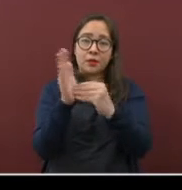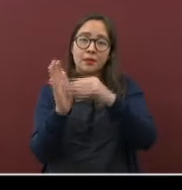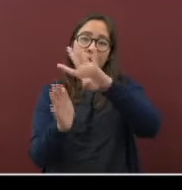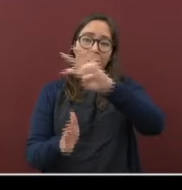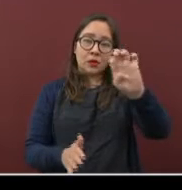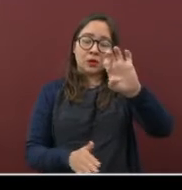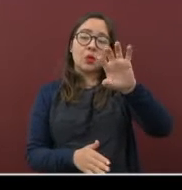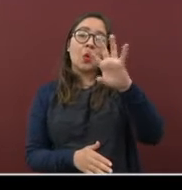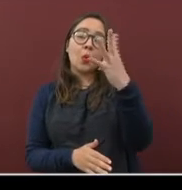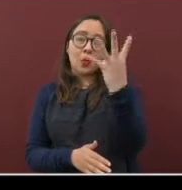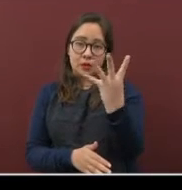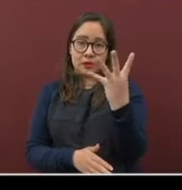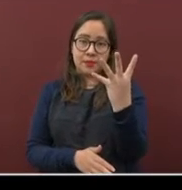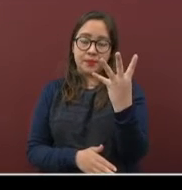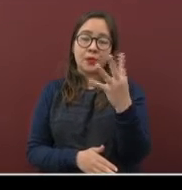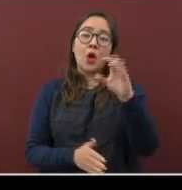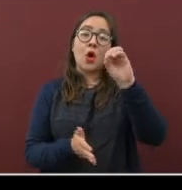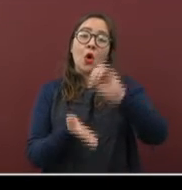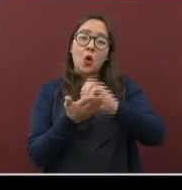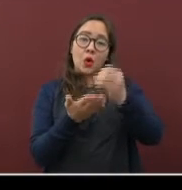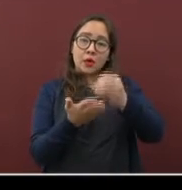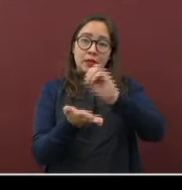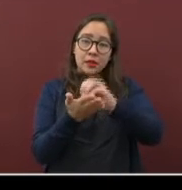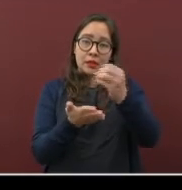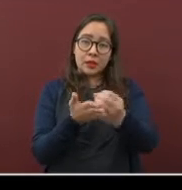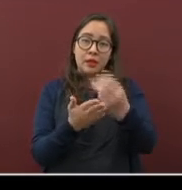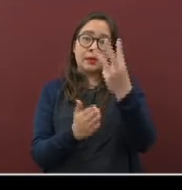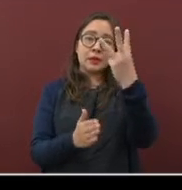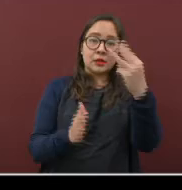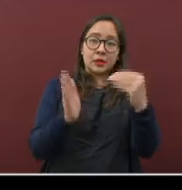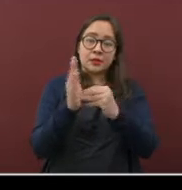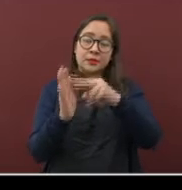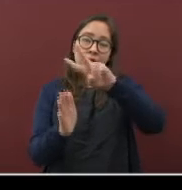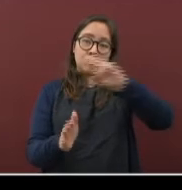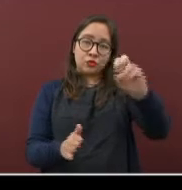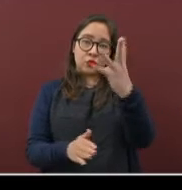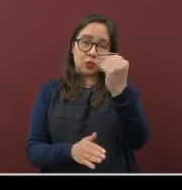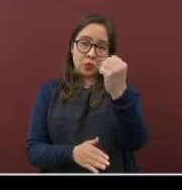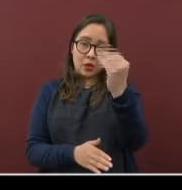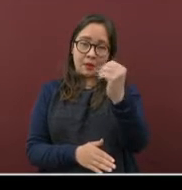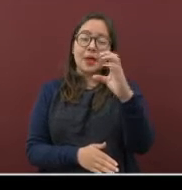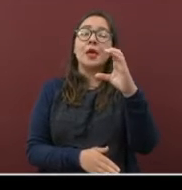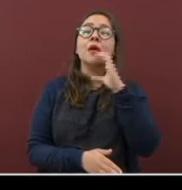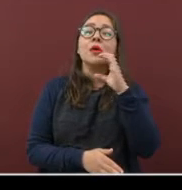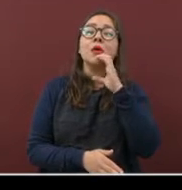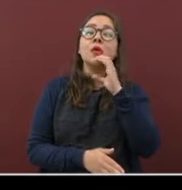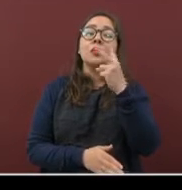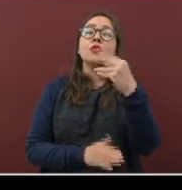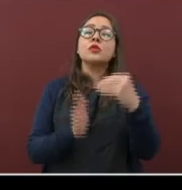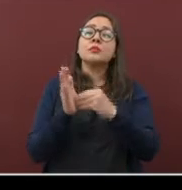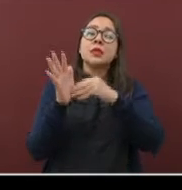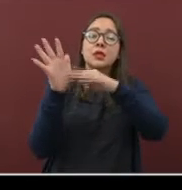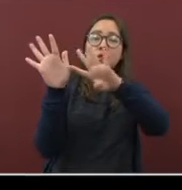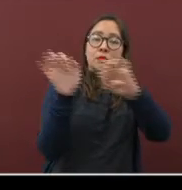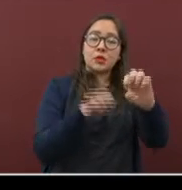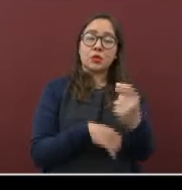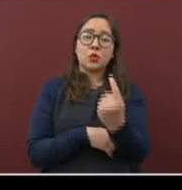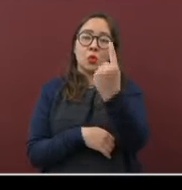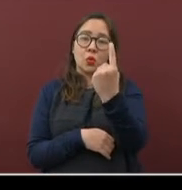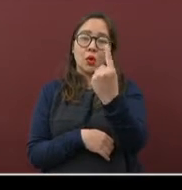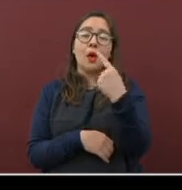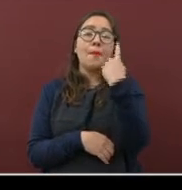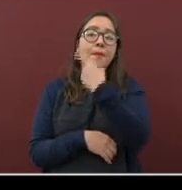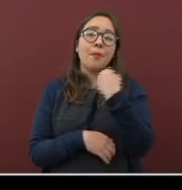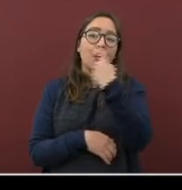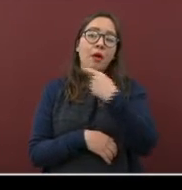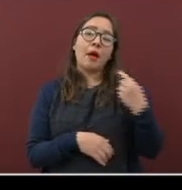404 orizaba tres mil 209 córdoba dos mil 901 boca